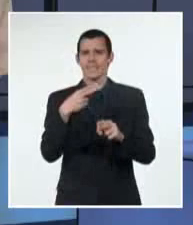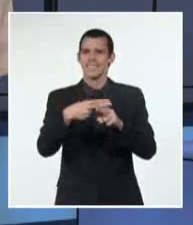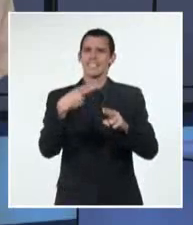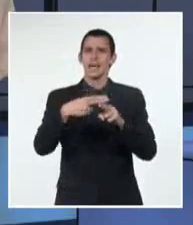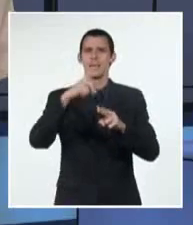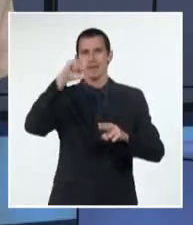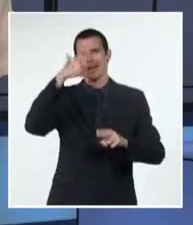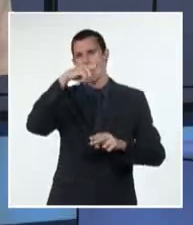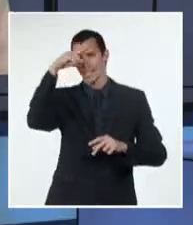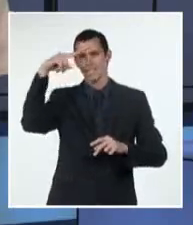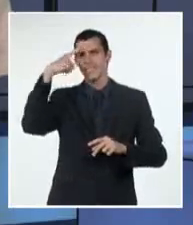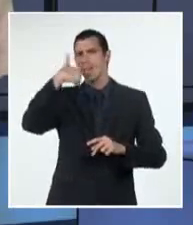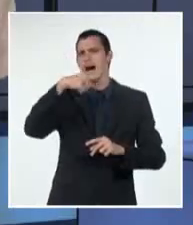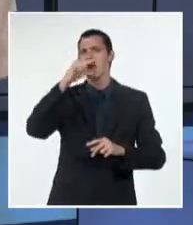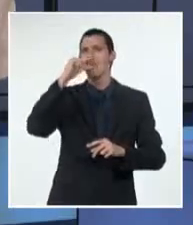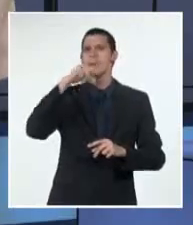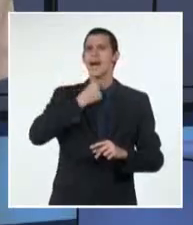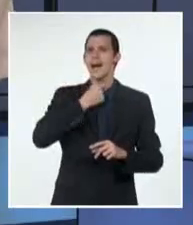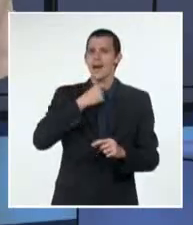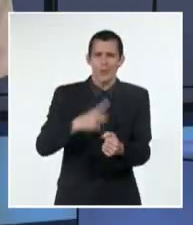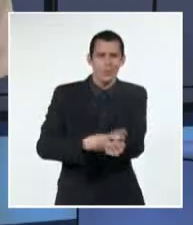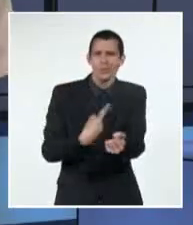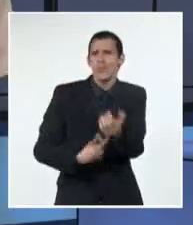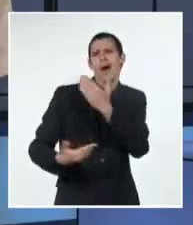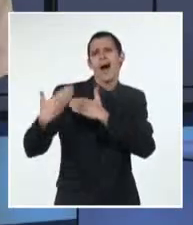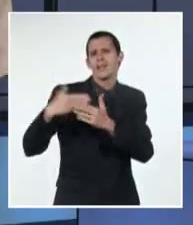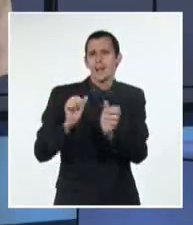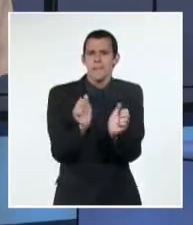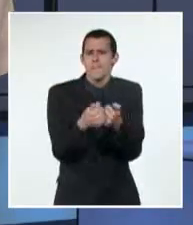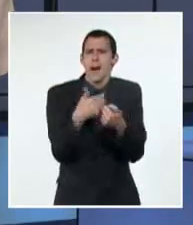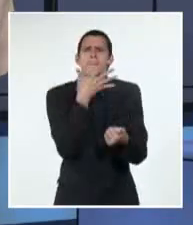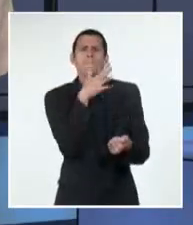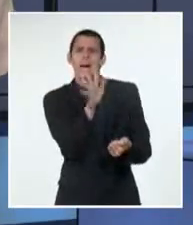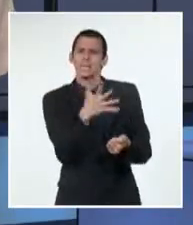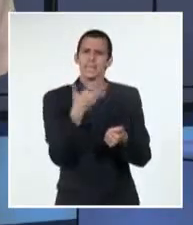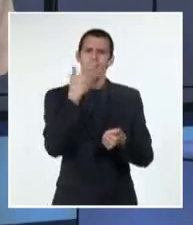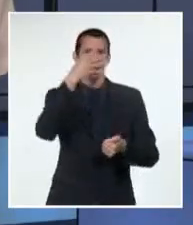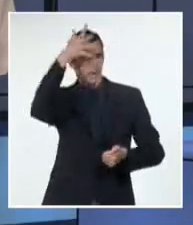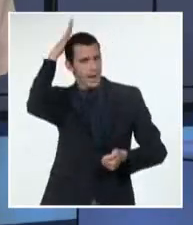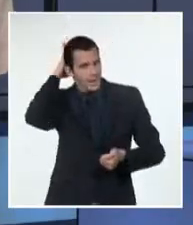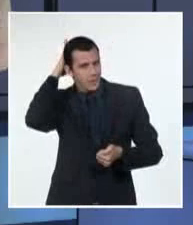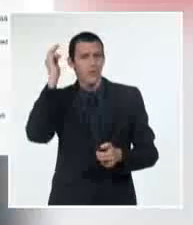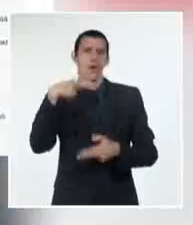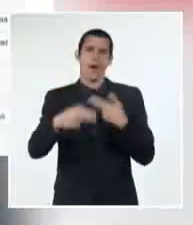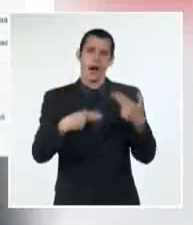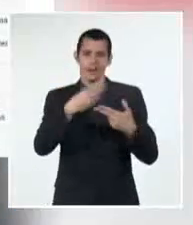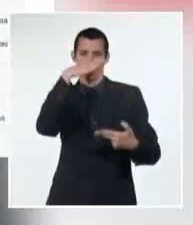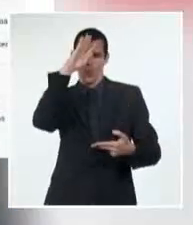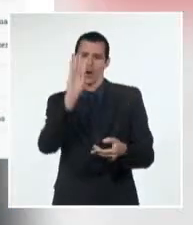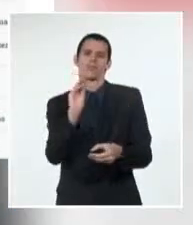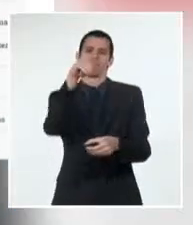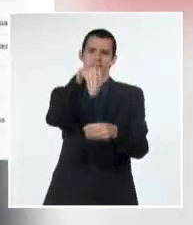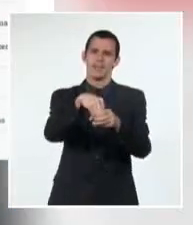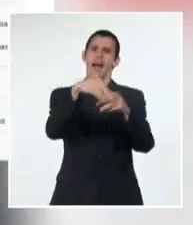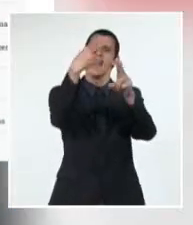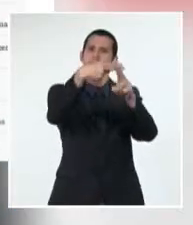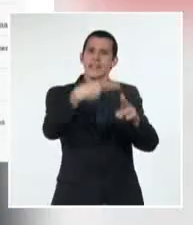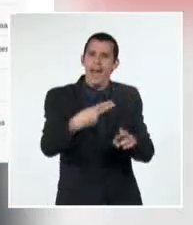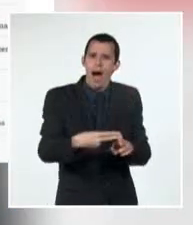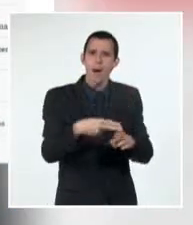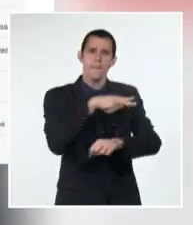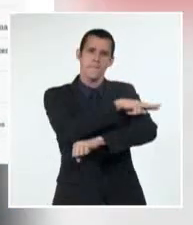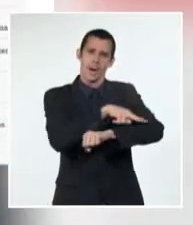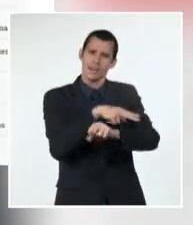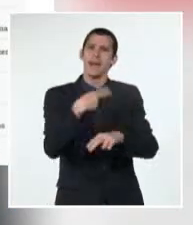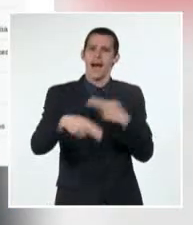su candidatura a la lista representativa del patrimonio cultural inmaterial de la UNESCO. Este es el primer documento de su tipo